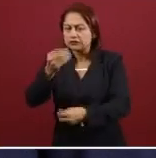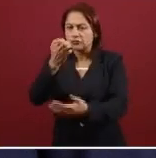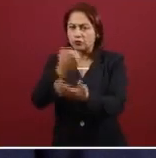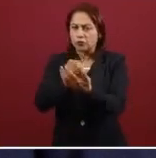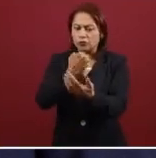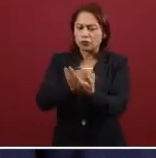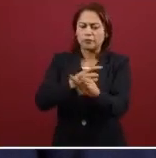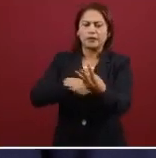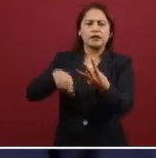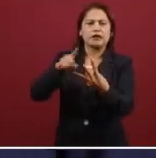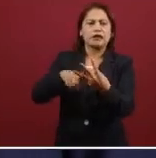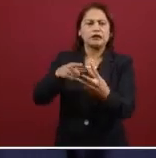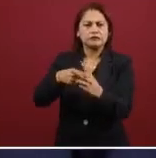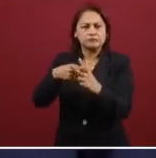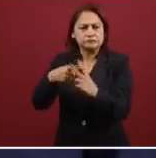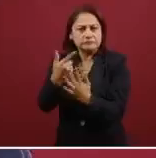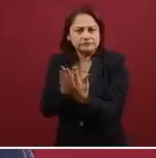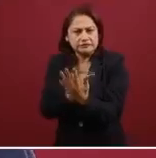Si tengo tiempo,